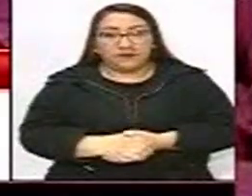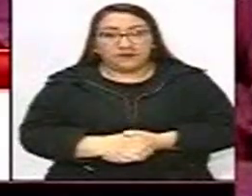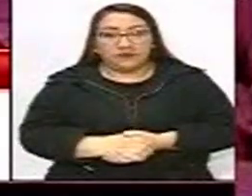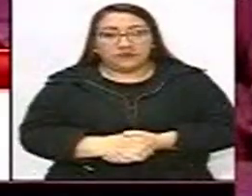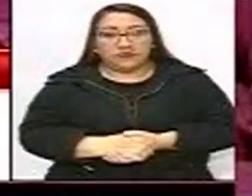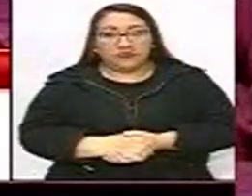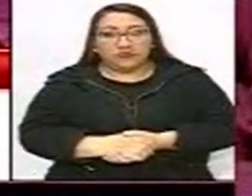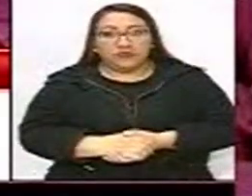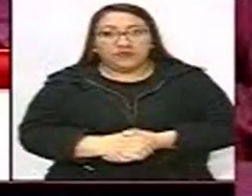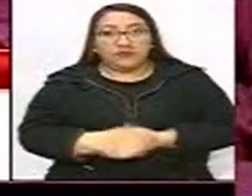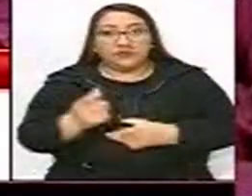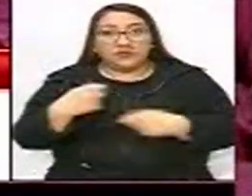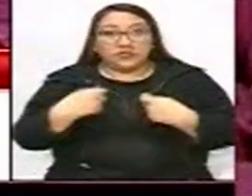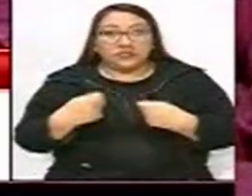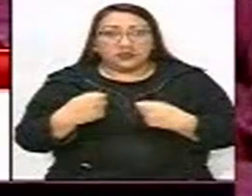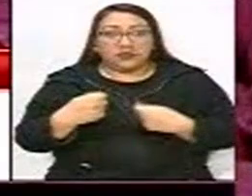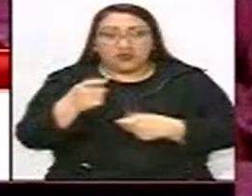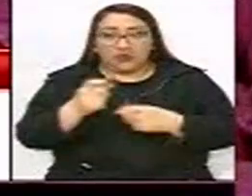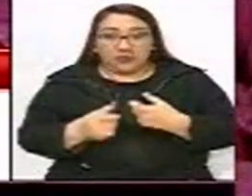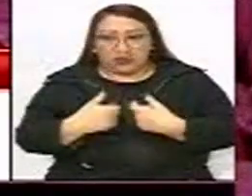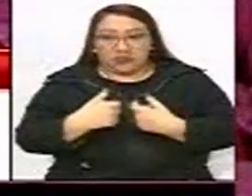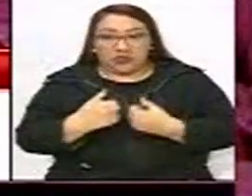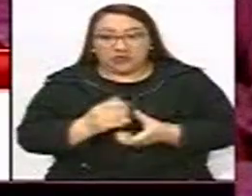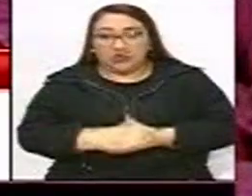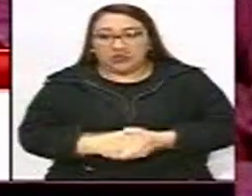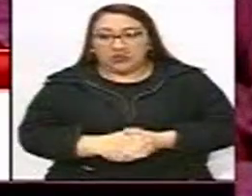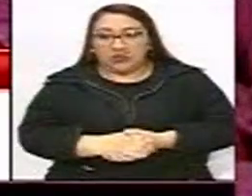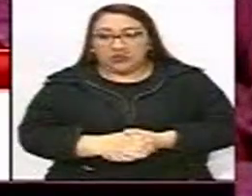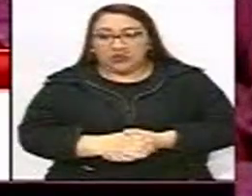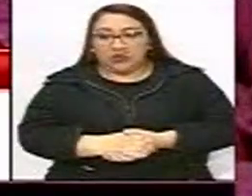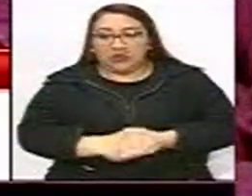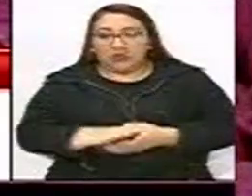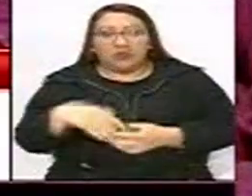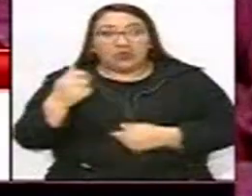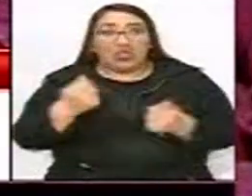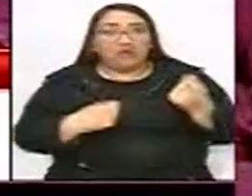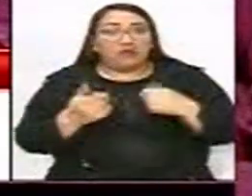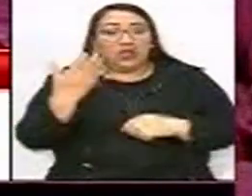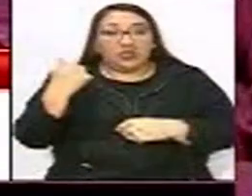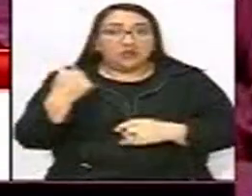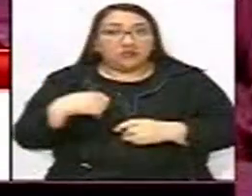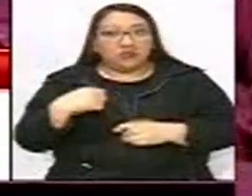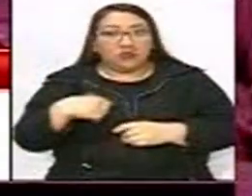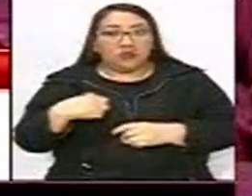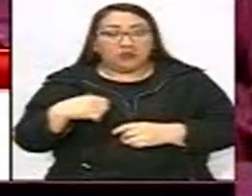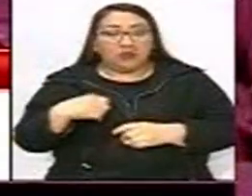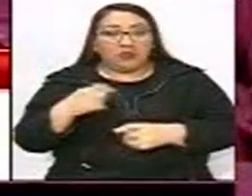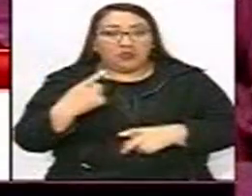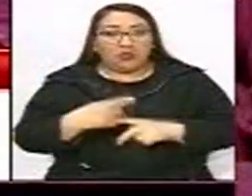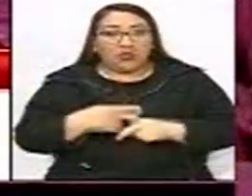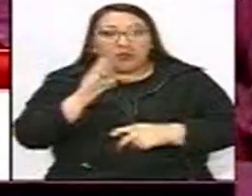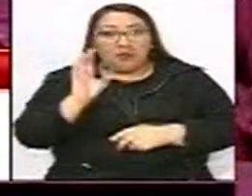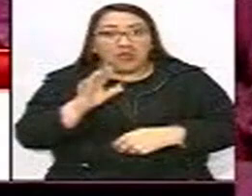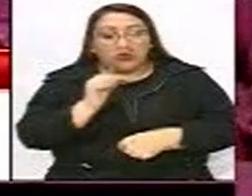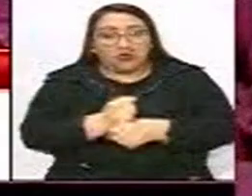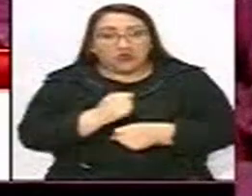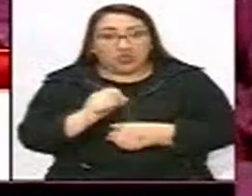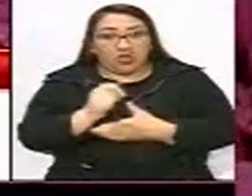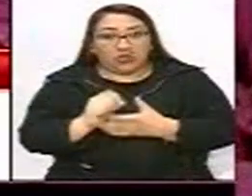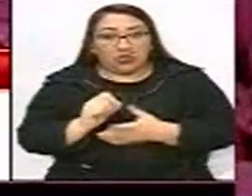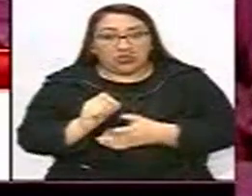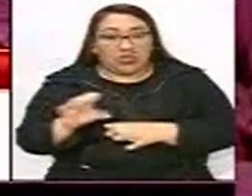consumidor, al usuario. O sea, no puede ser que una administración municipal, por el incumplimiento de sus